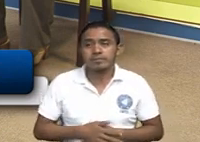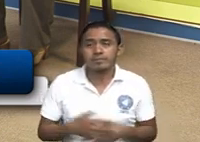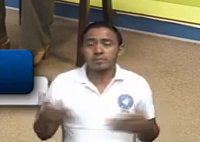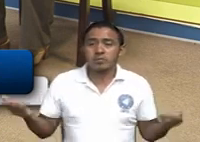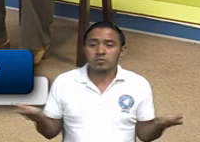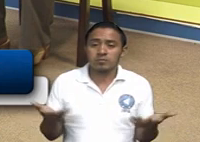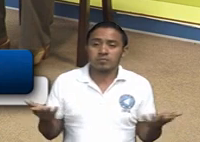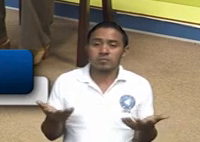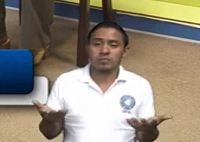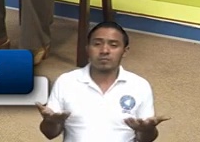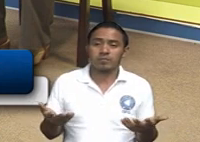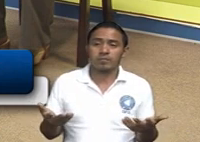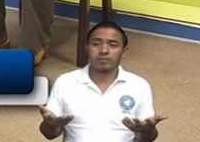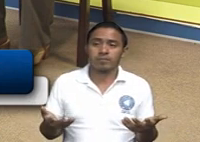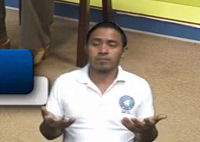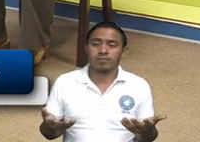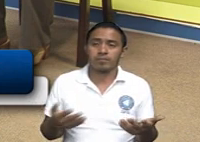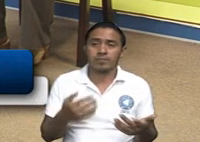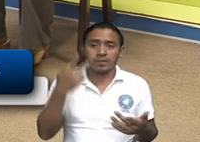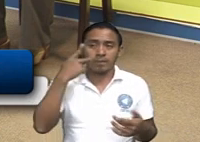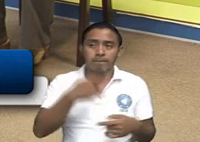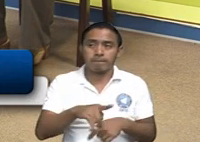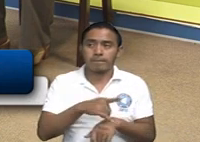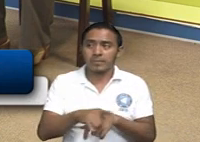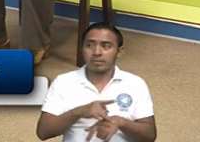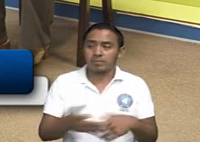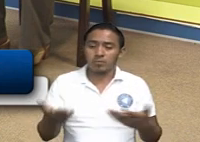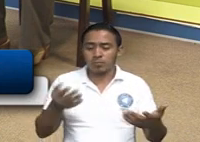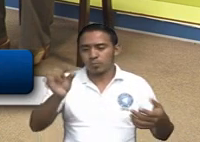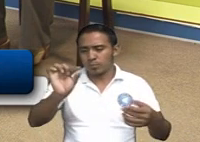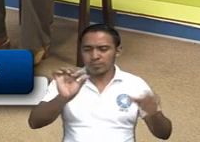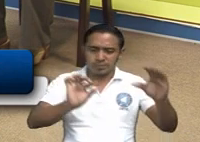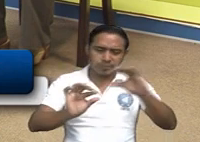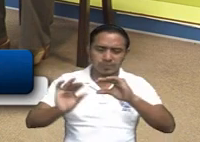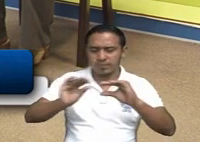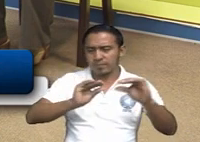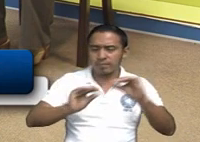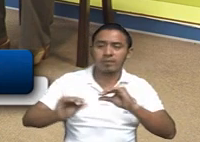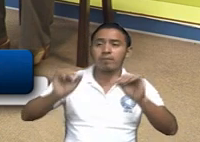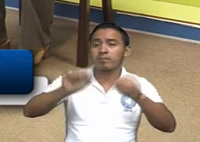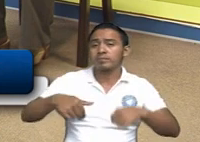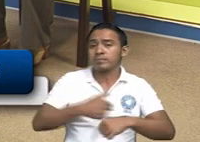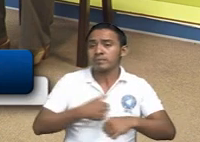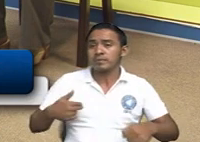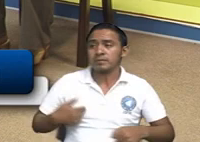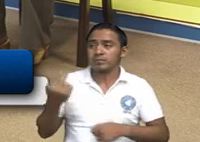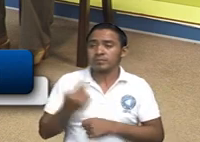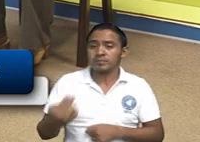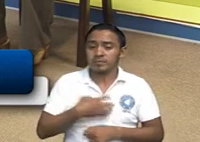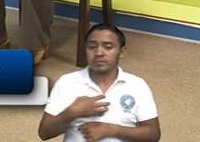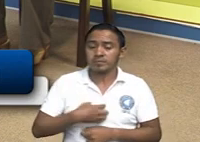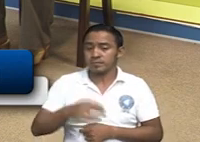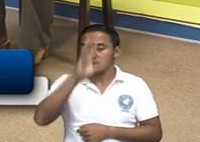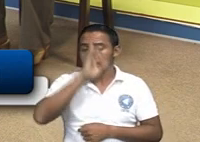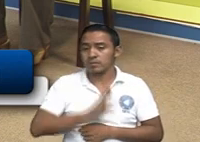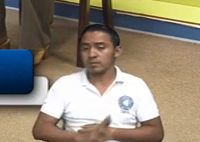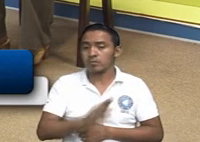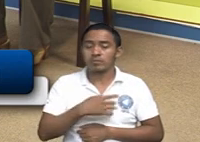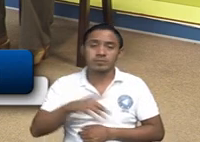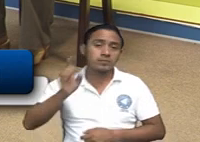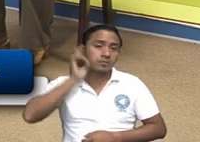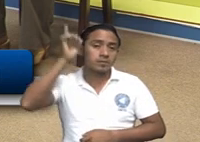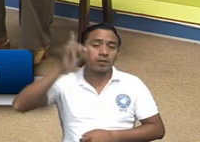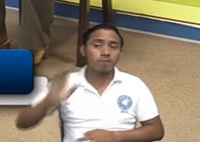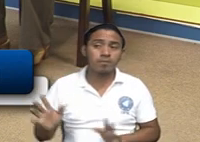tratar de ir De combinar. combinando las cosas que me sirven de mi propia religión para mi